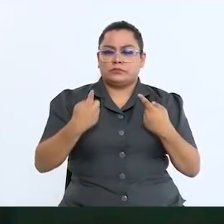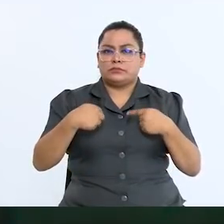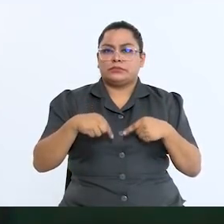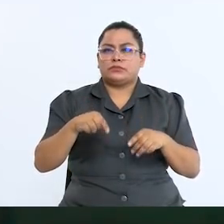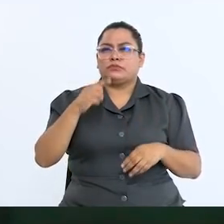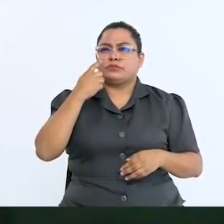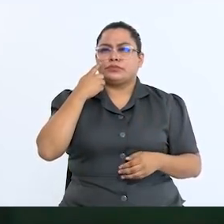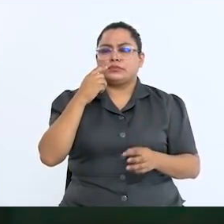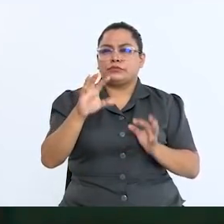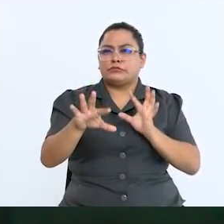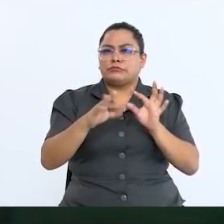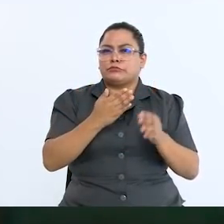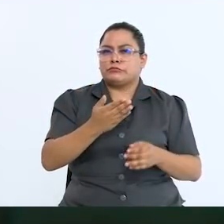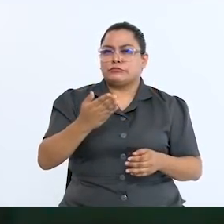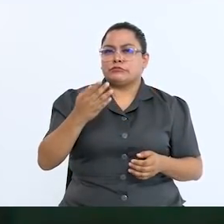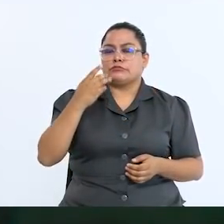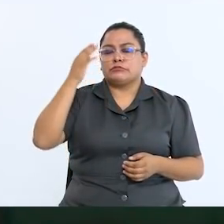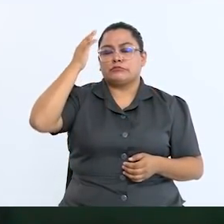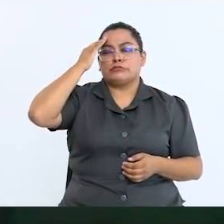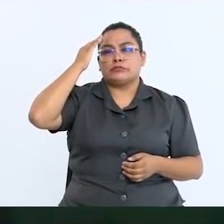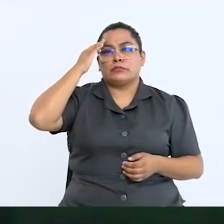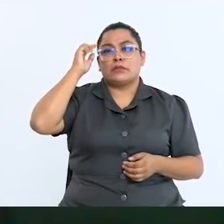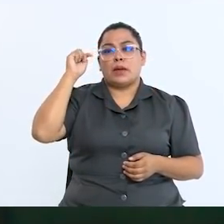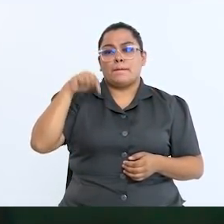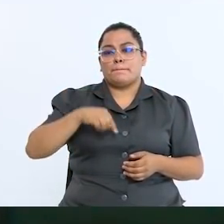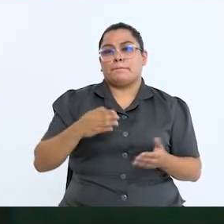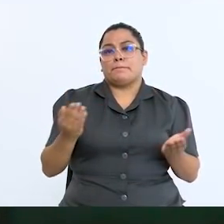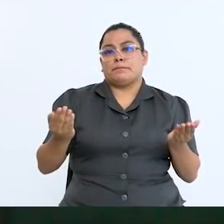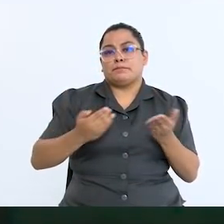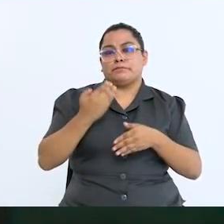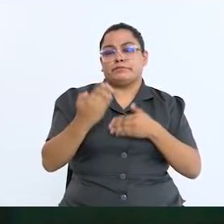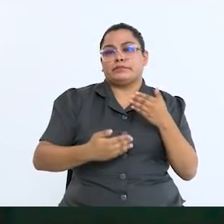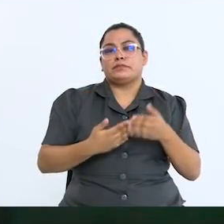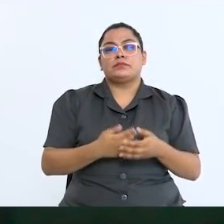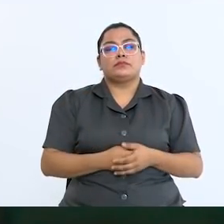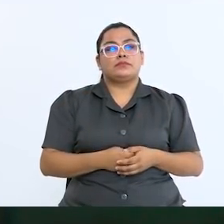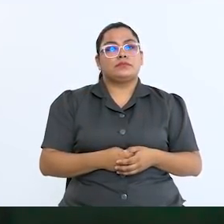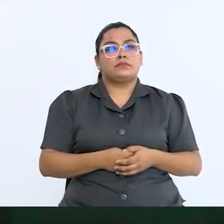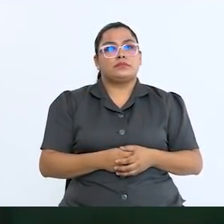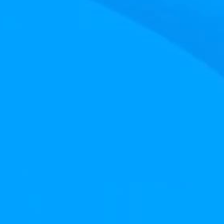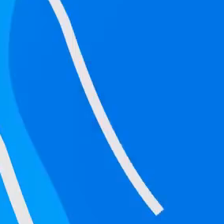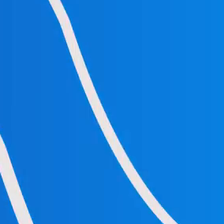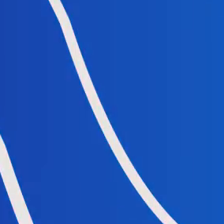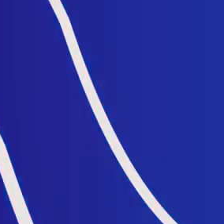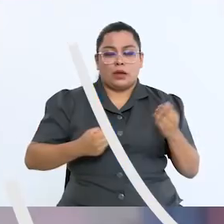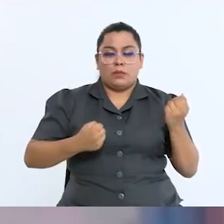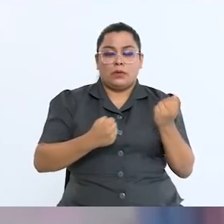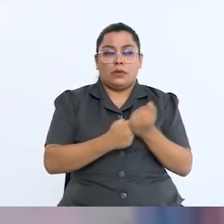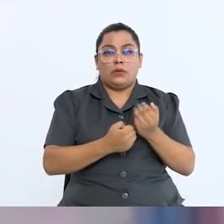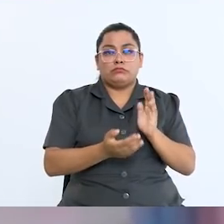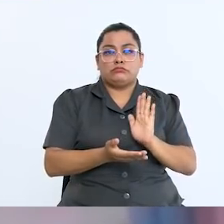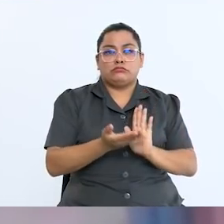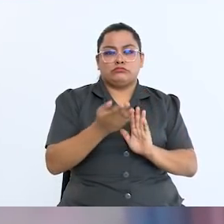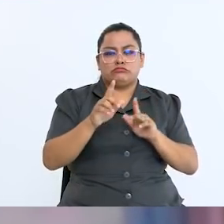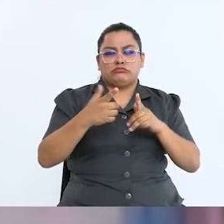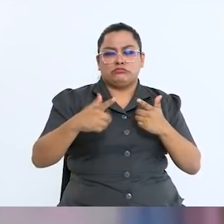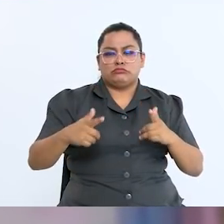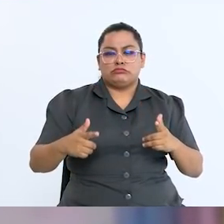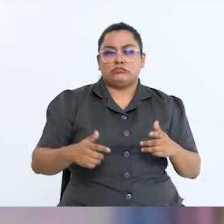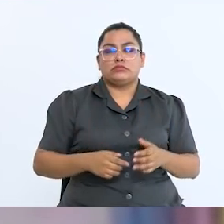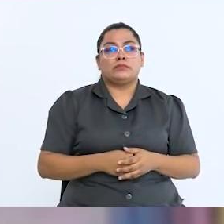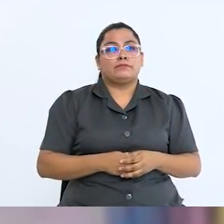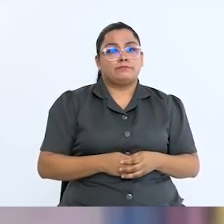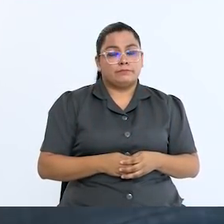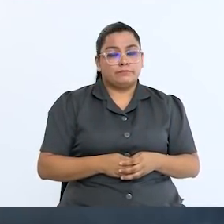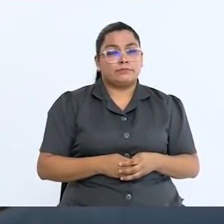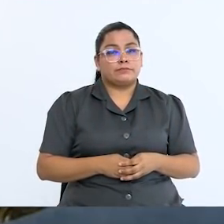A continuación, veremos algunos aspectos a tomar en cuenta para llevar a cabo este proceso. Ayudan a desarrollar el lenguaje